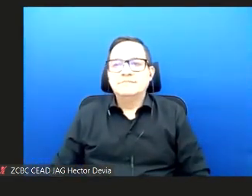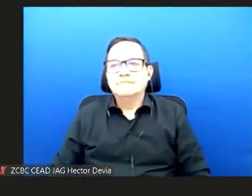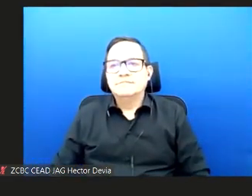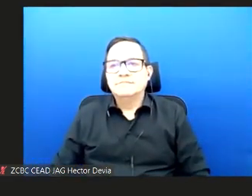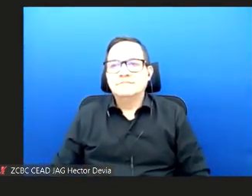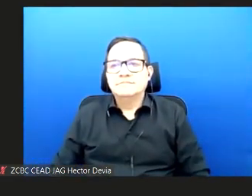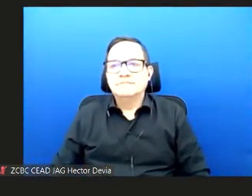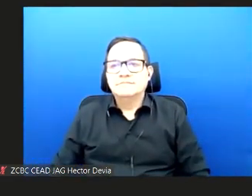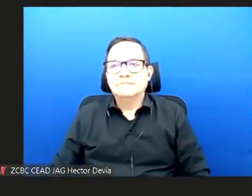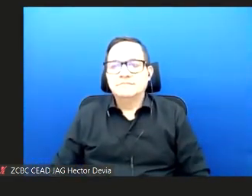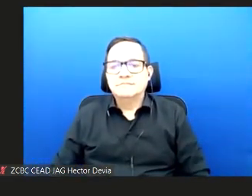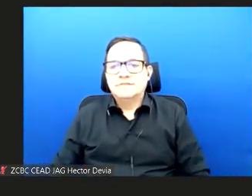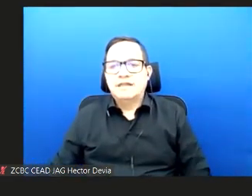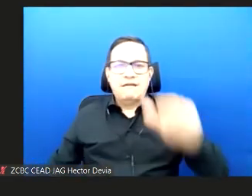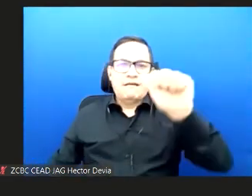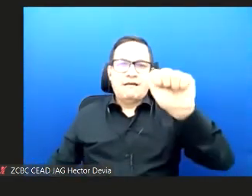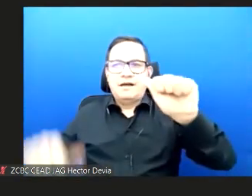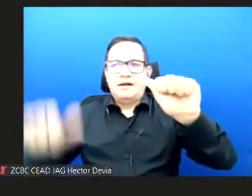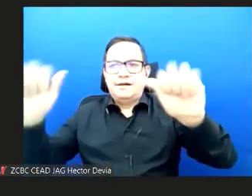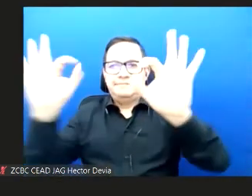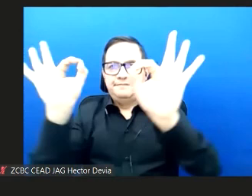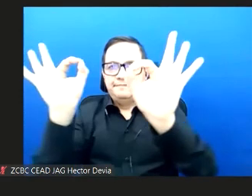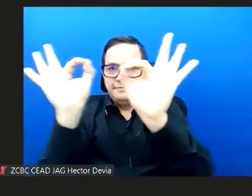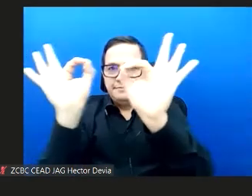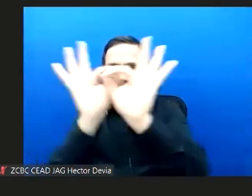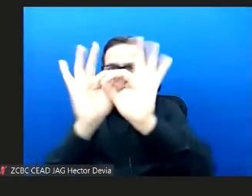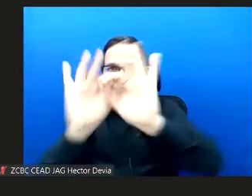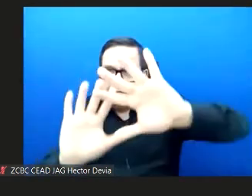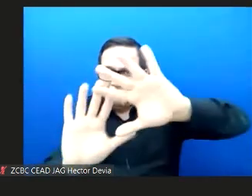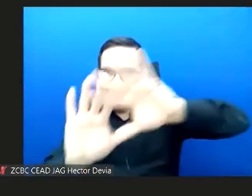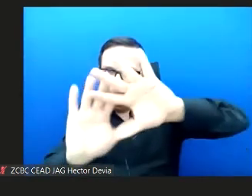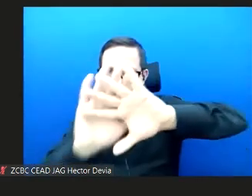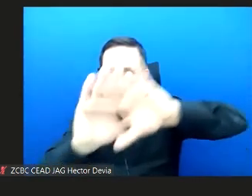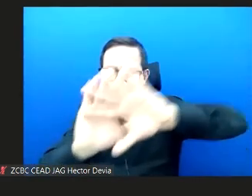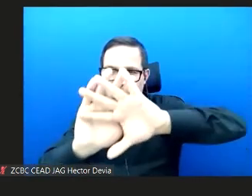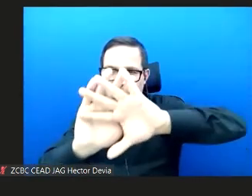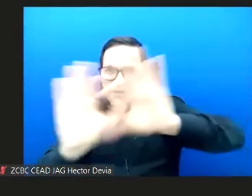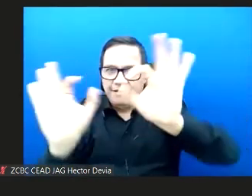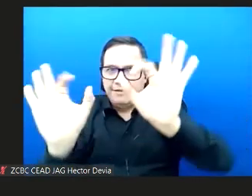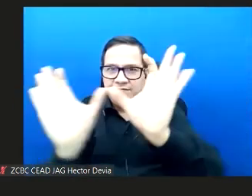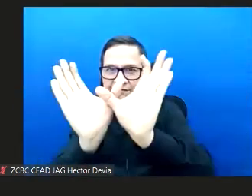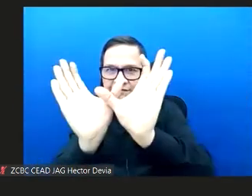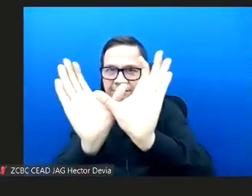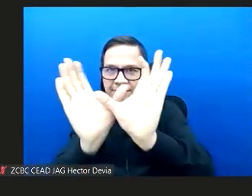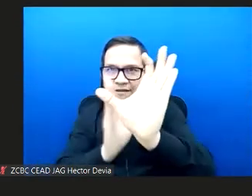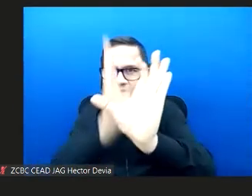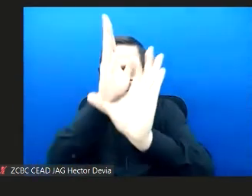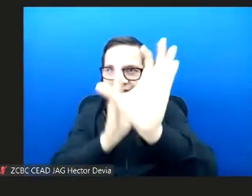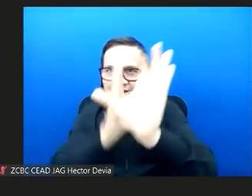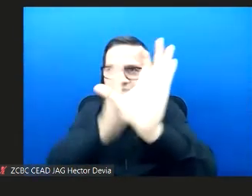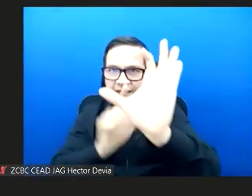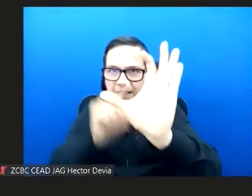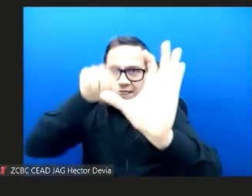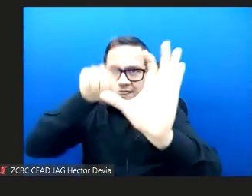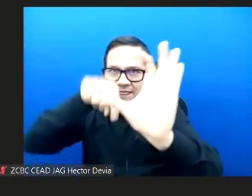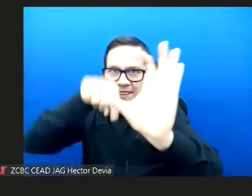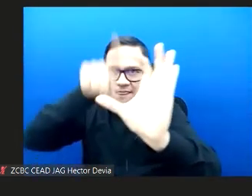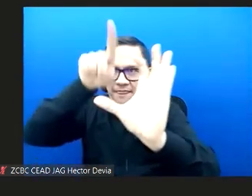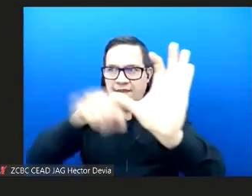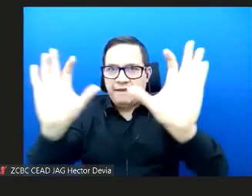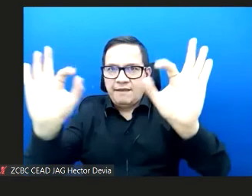Ahí, esperen, los muevo por acá. A intersección B, ¿cuánto nos da? Nos dicen 3,